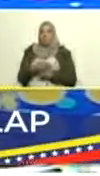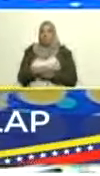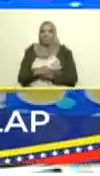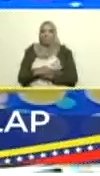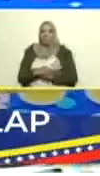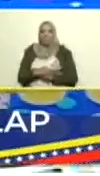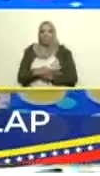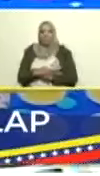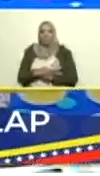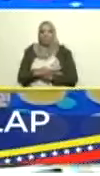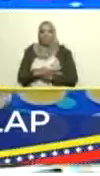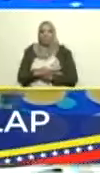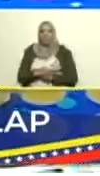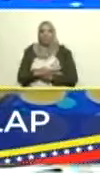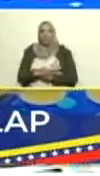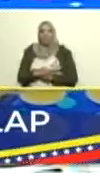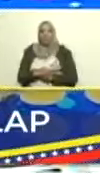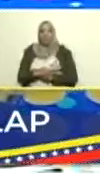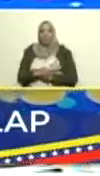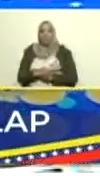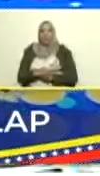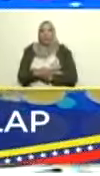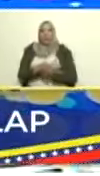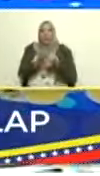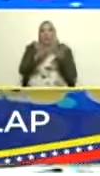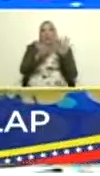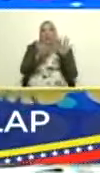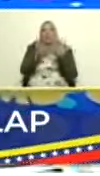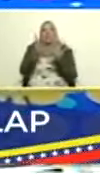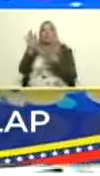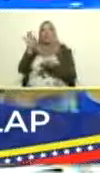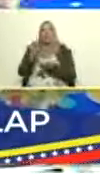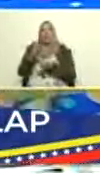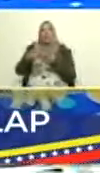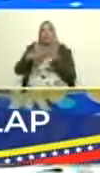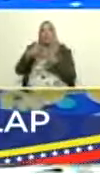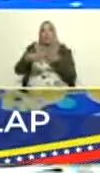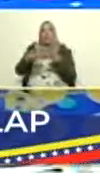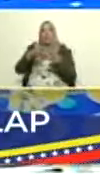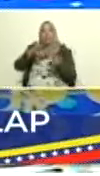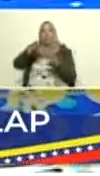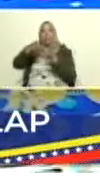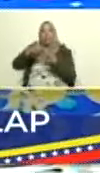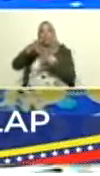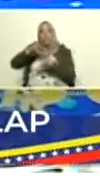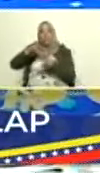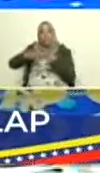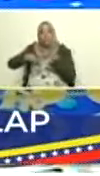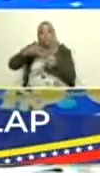Y hemos llegado al 97% de productos crack en Venezuela.